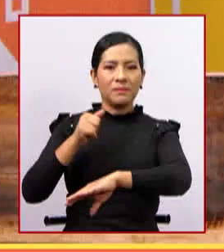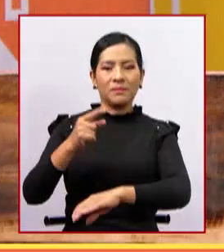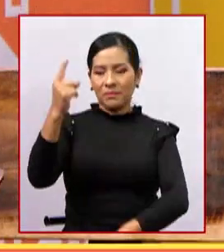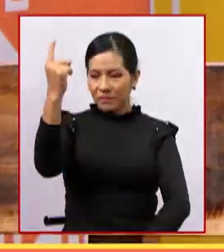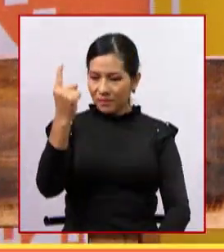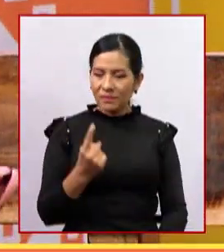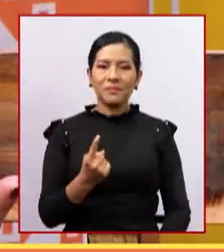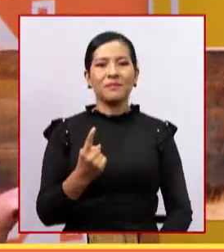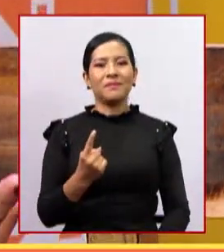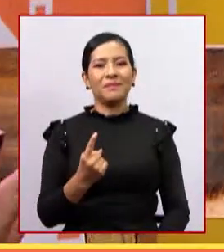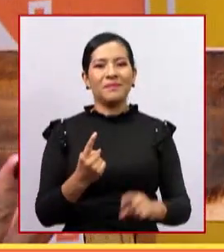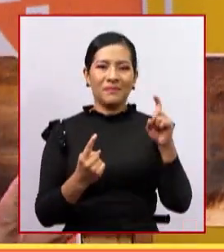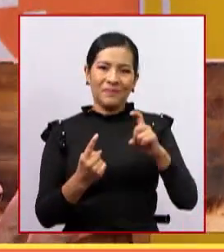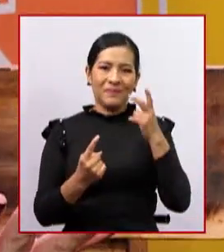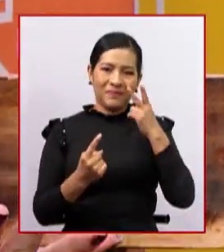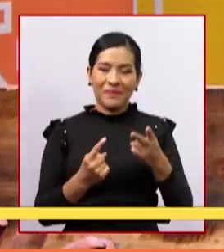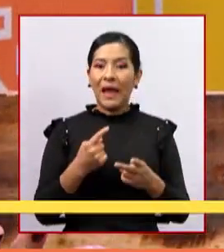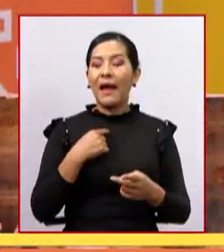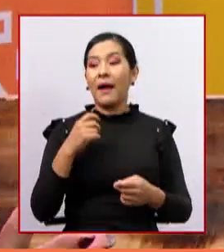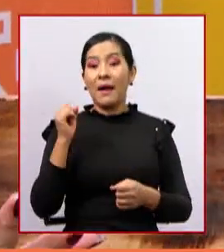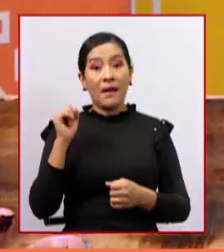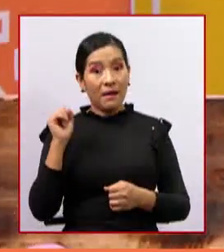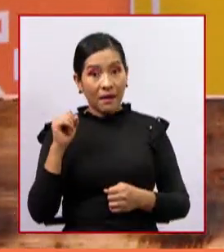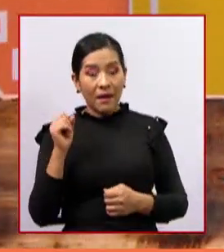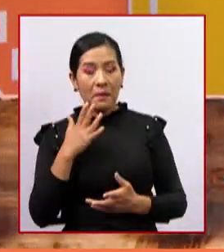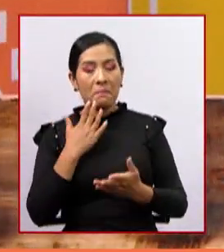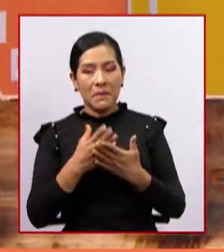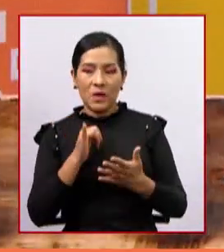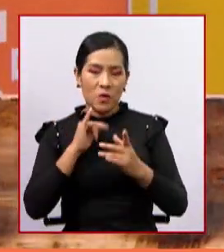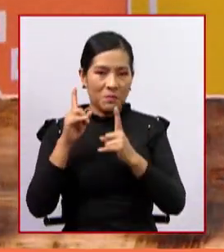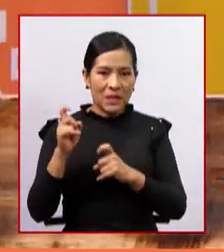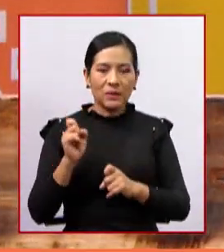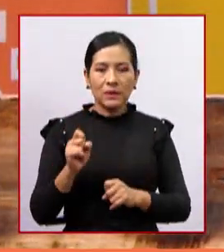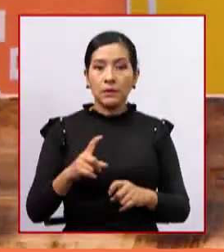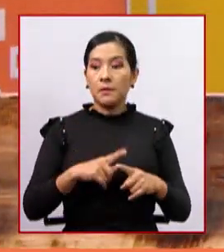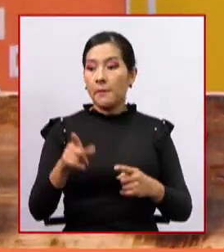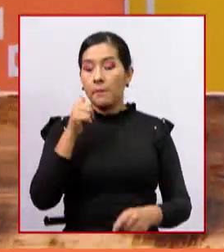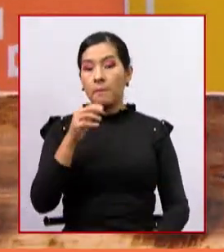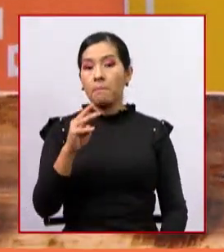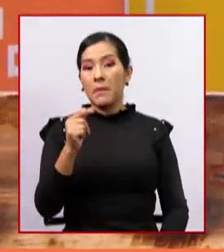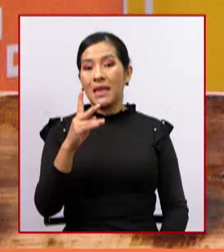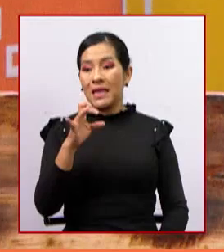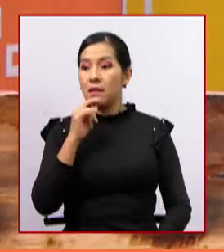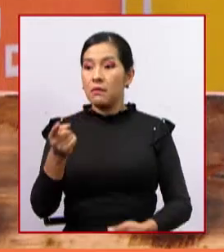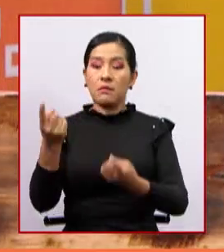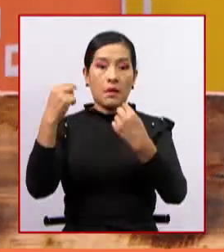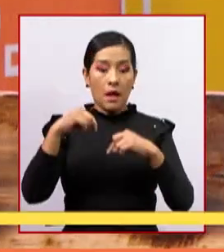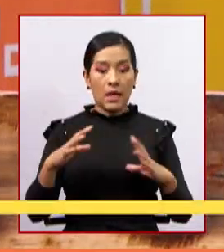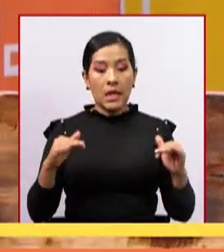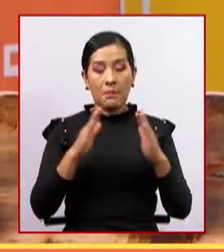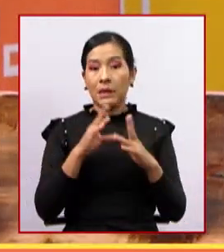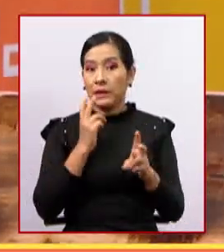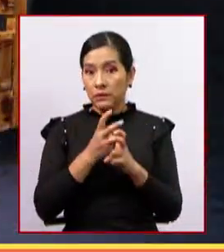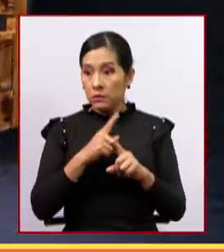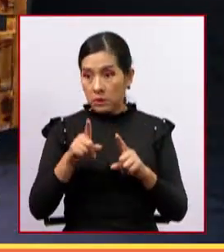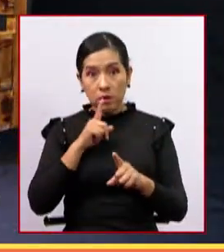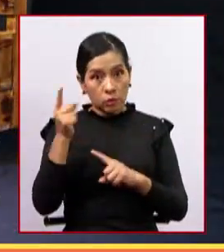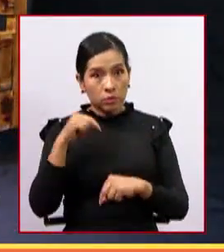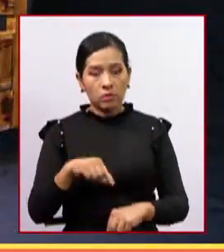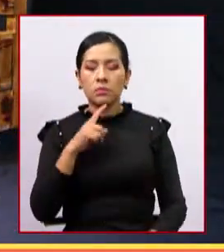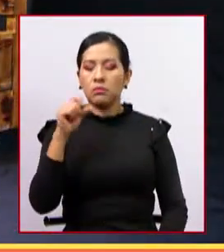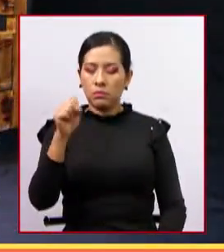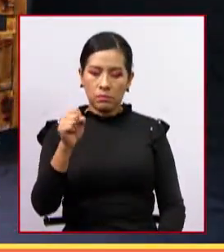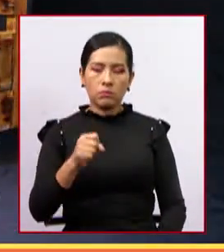Eso te quería preguntar, les quería preguntar, es muy complicado que Matilde pueda venir para La Paz, pero ella va a estar aquí. Ella va a